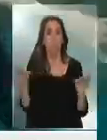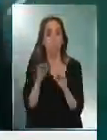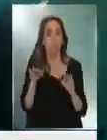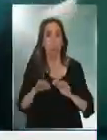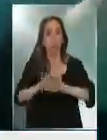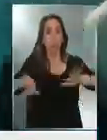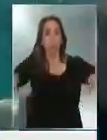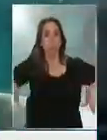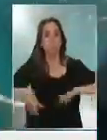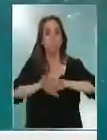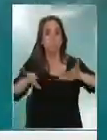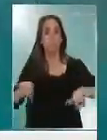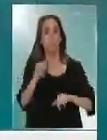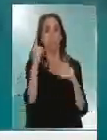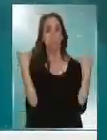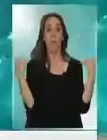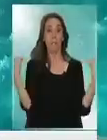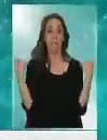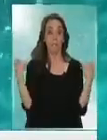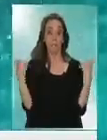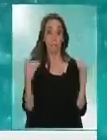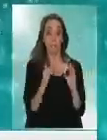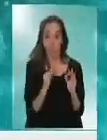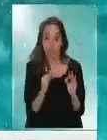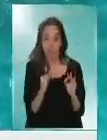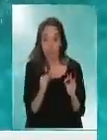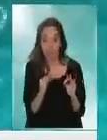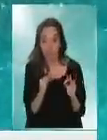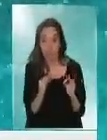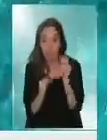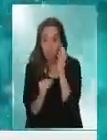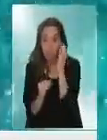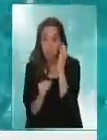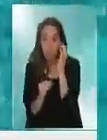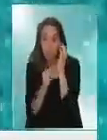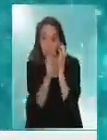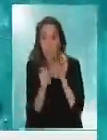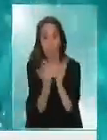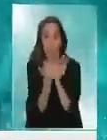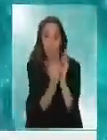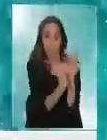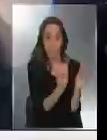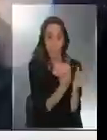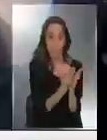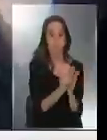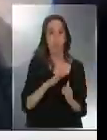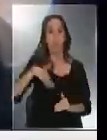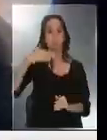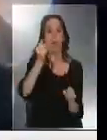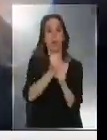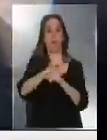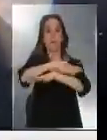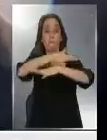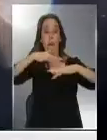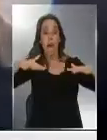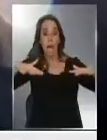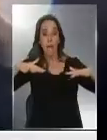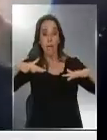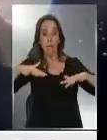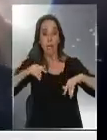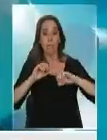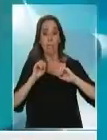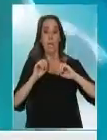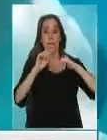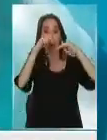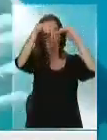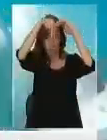El primer ejercicio es de ambiente controlado. Consiste en preparar a los alumnos para su pronto trabajo marítimo. Tras varios minutos